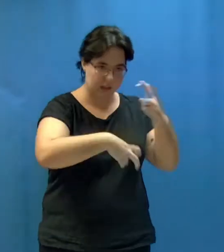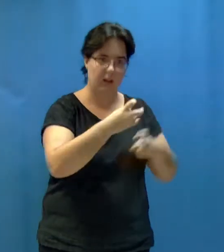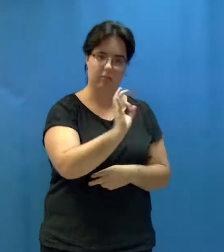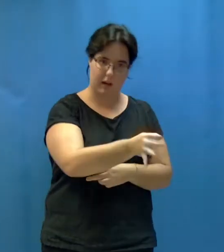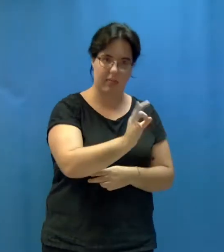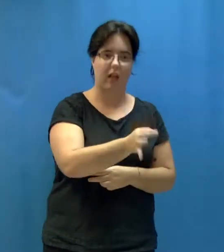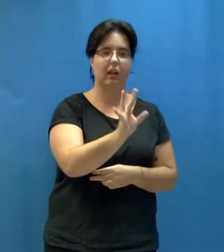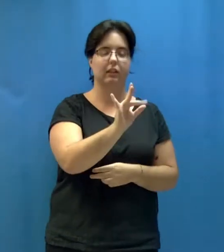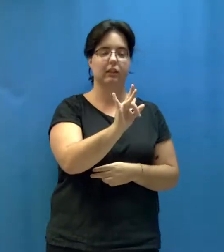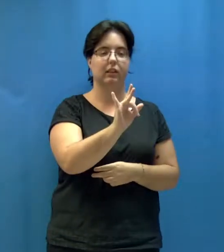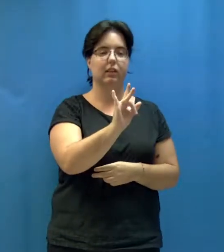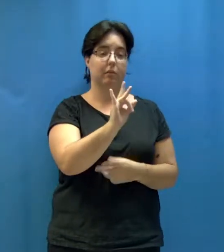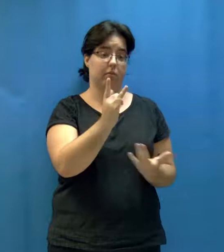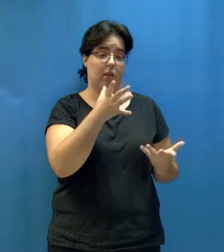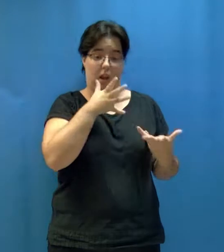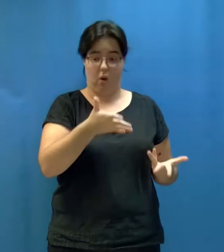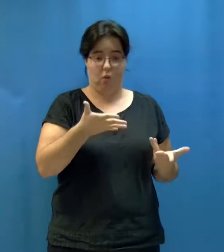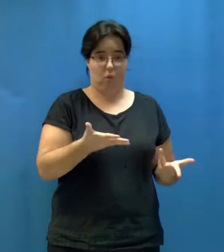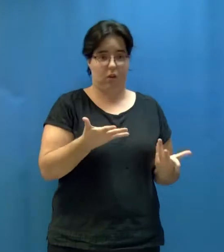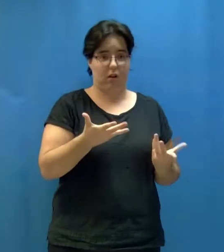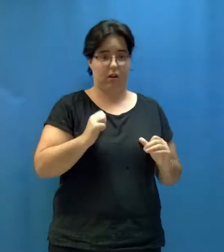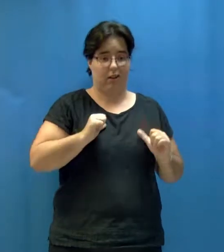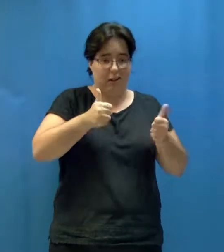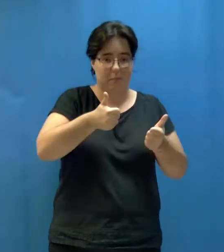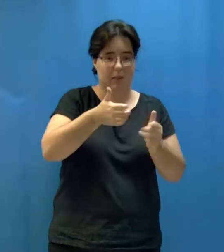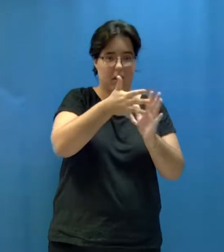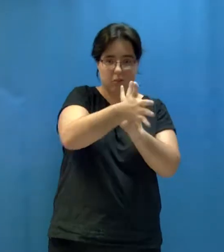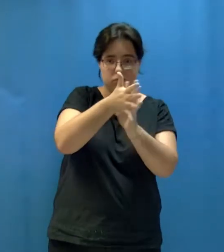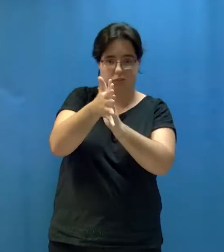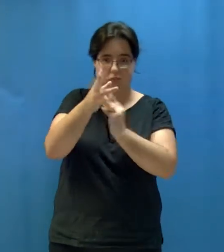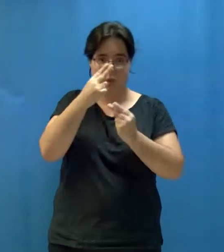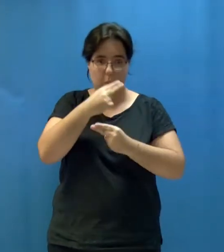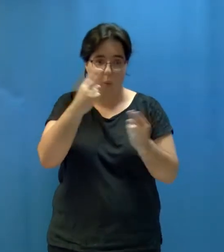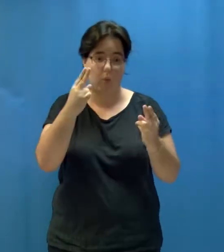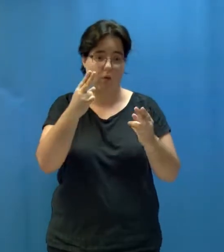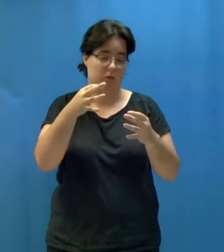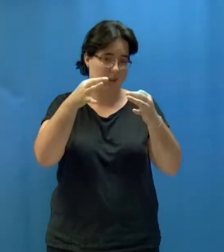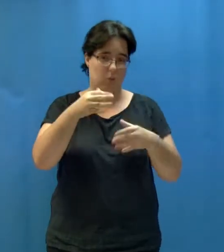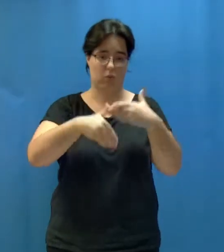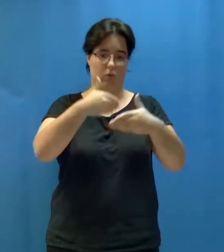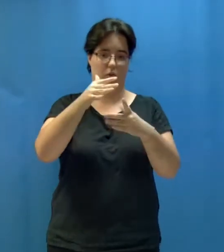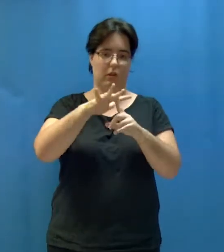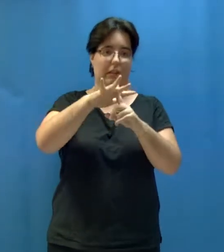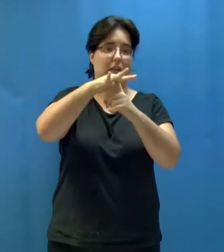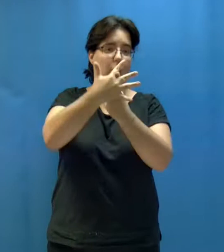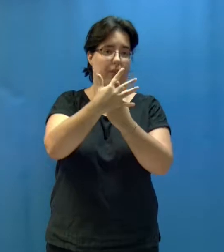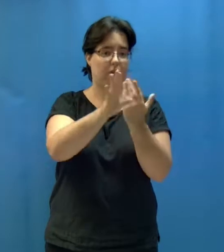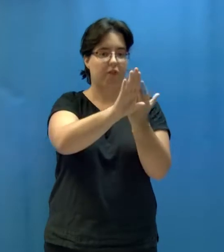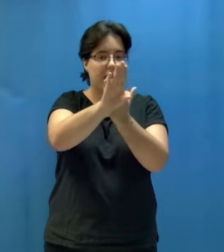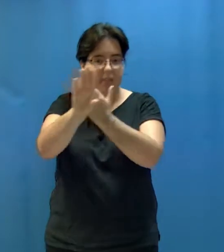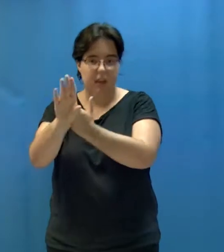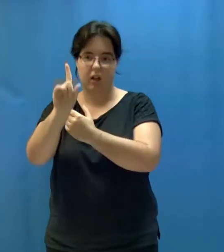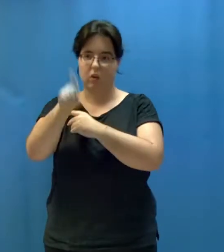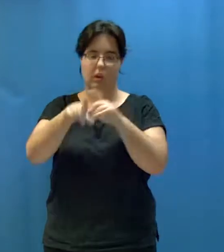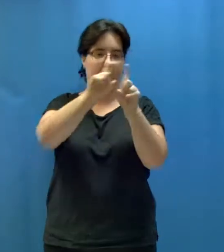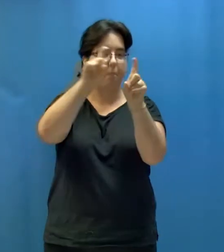porque precisamente ahora comenzará una exposición pública que dará pie a que circunstancias sobre las cuales vecinos y también empresarios